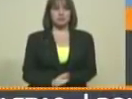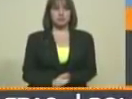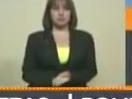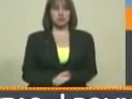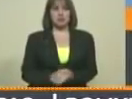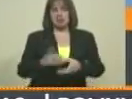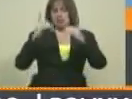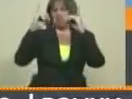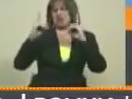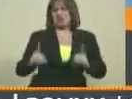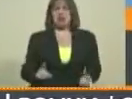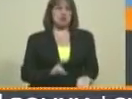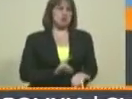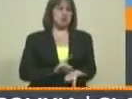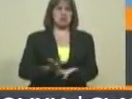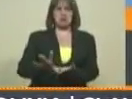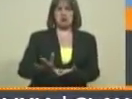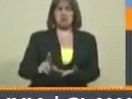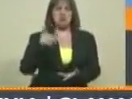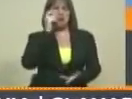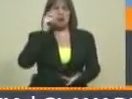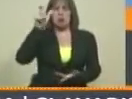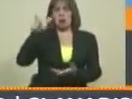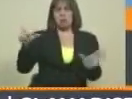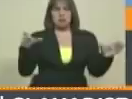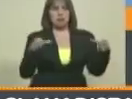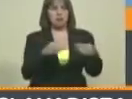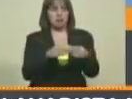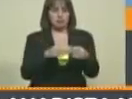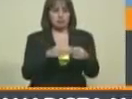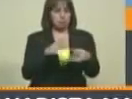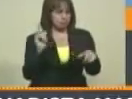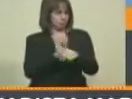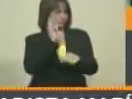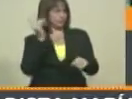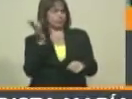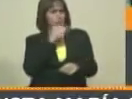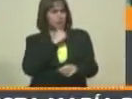Decreto la expulsión de Pedro Pérez de esta reunión, y Pedro Pérez no está aquí.